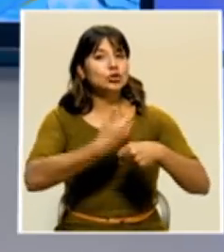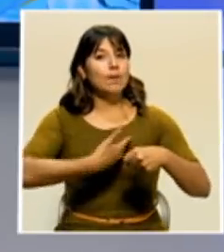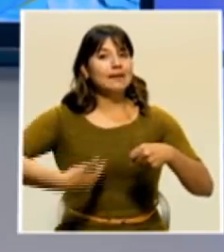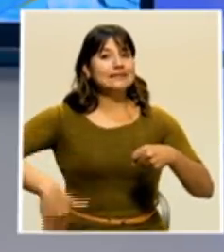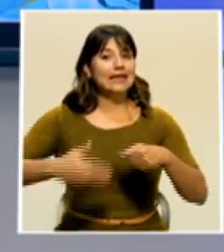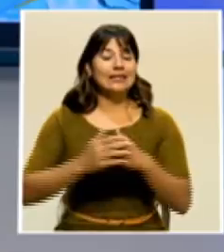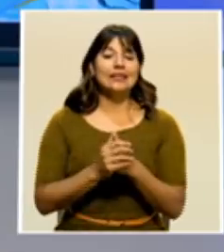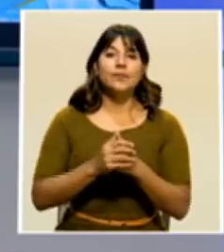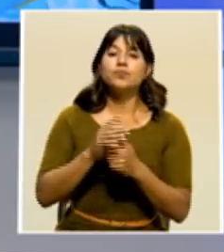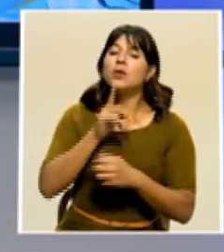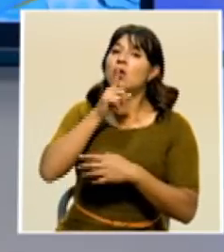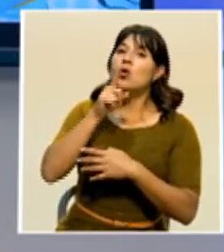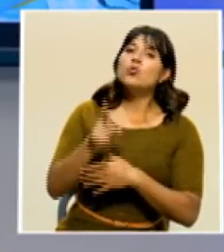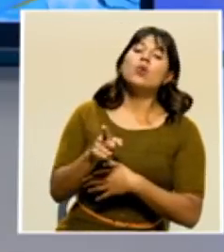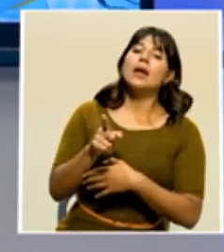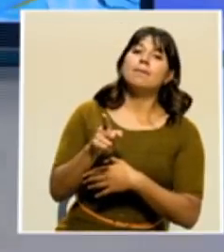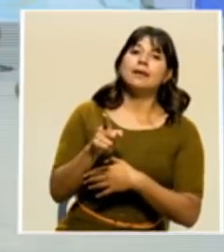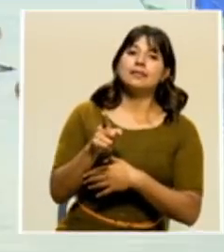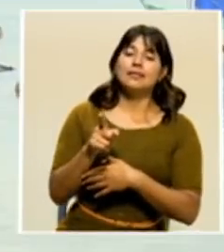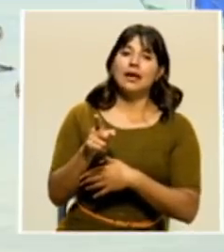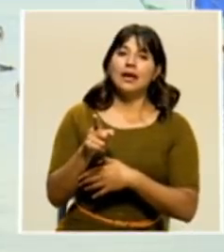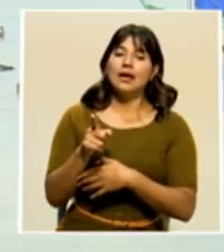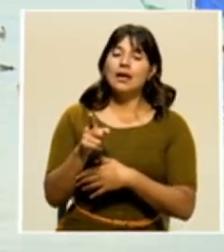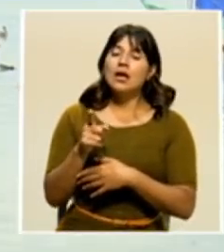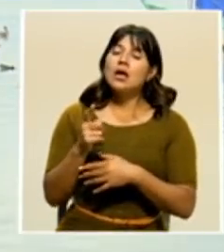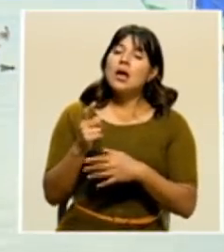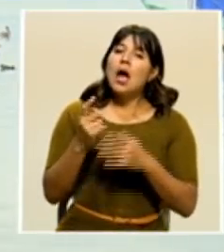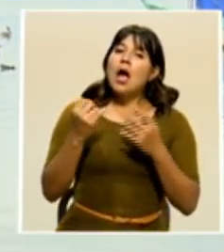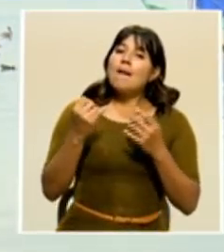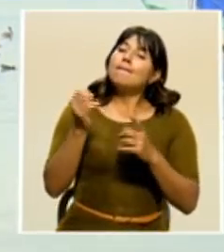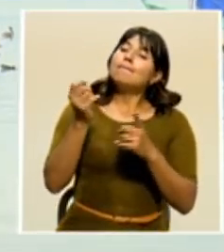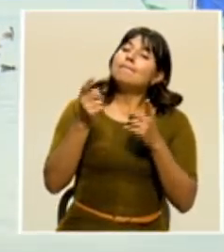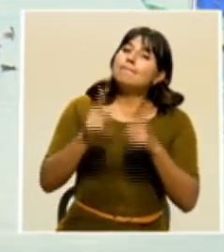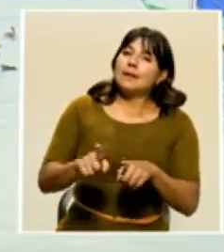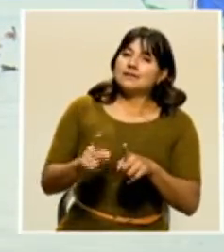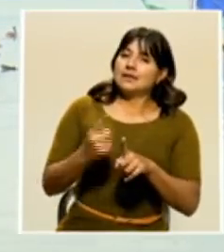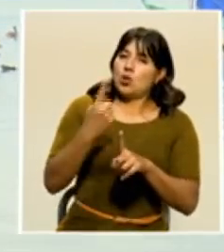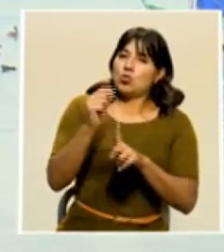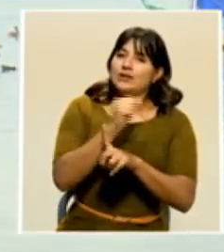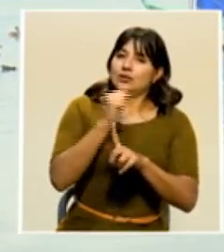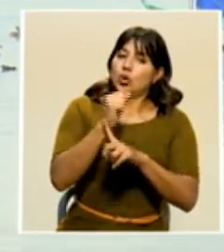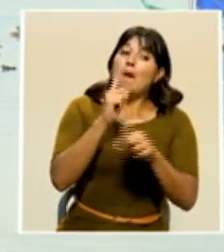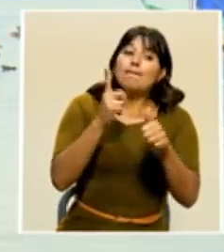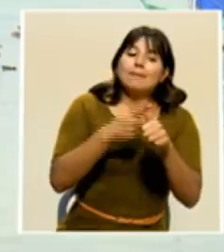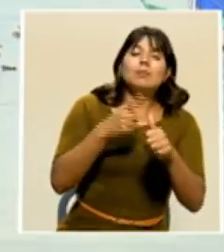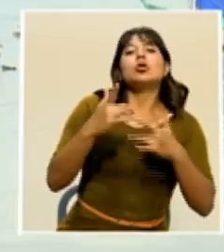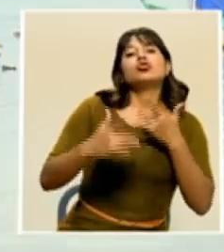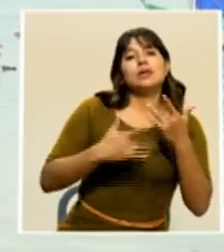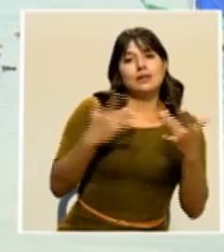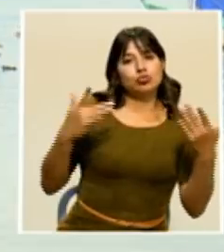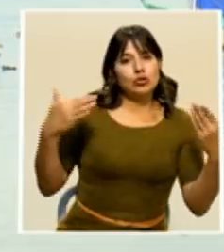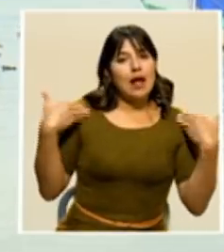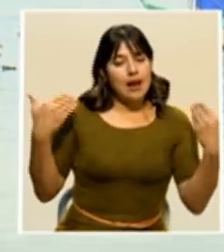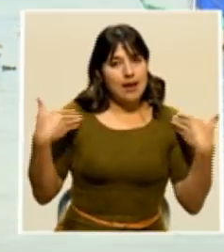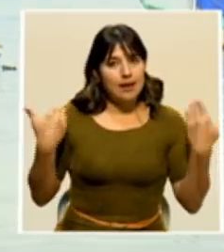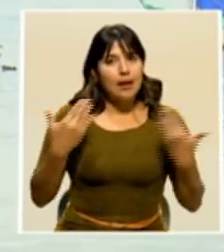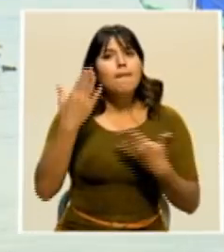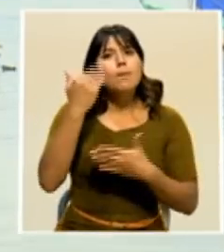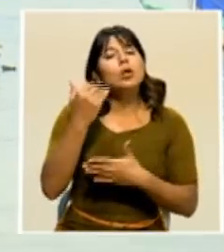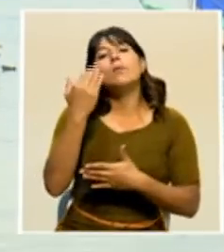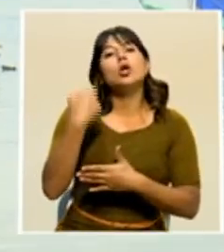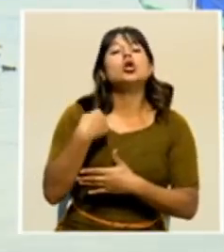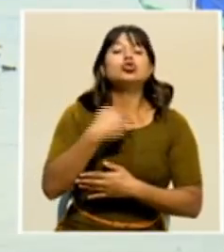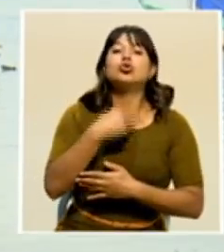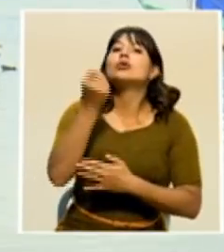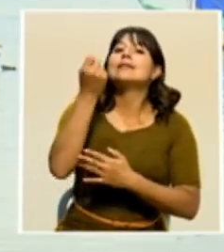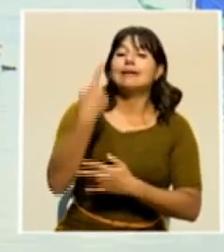En realidad hay una situación, o sea, en parte hay mucha alegría porque entendemos que si no hacemos